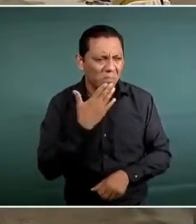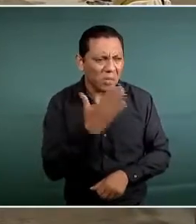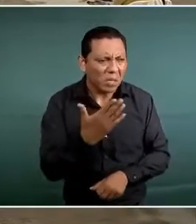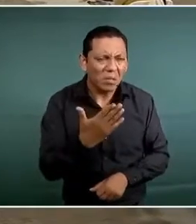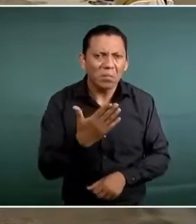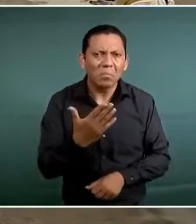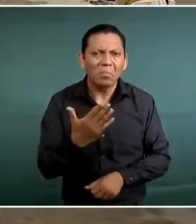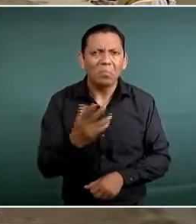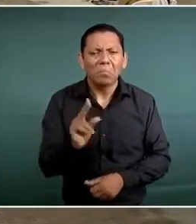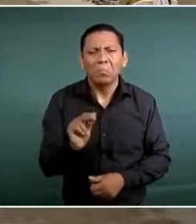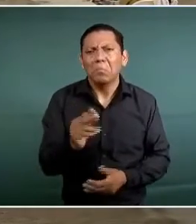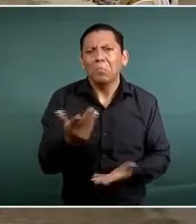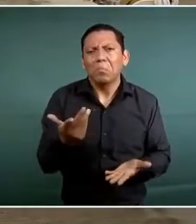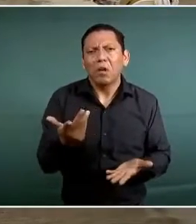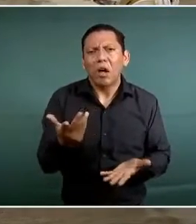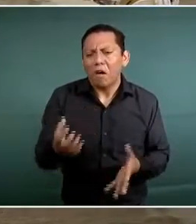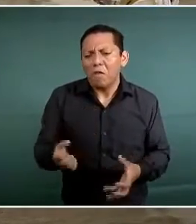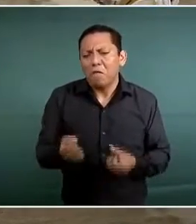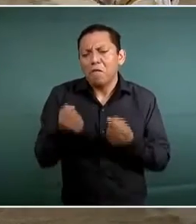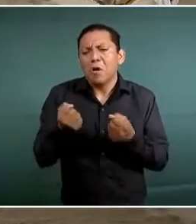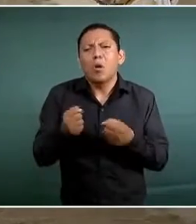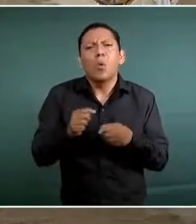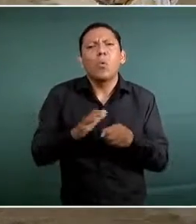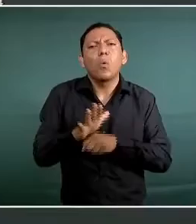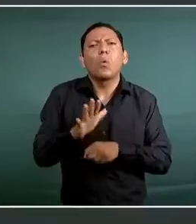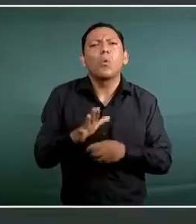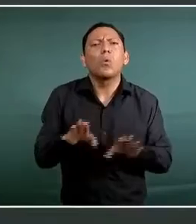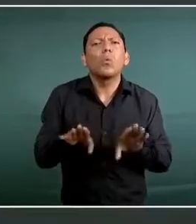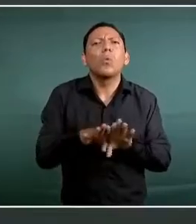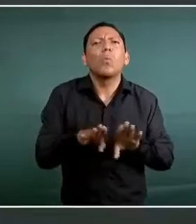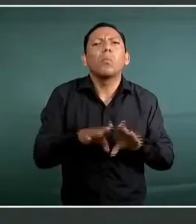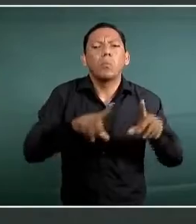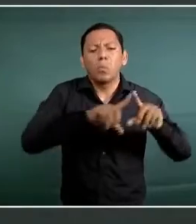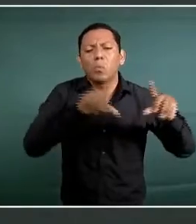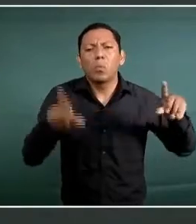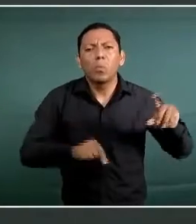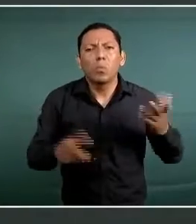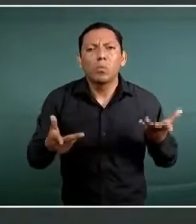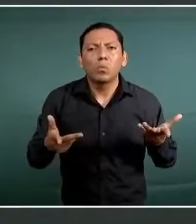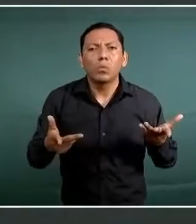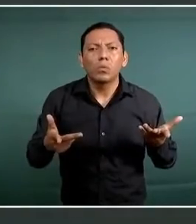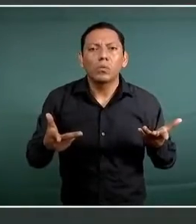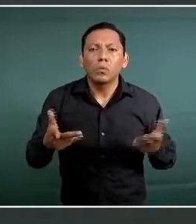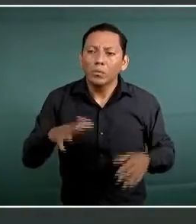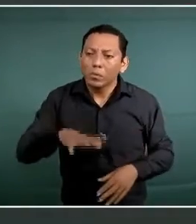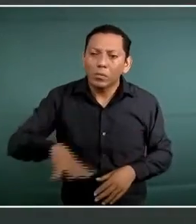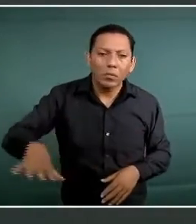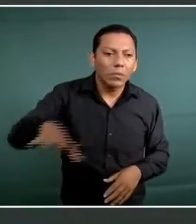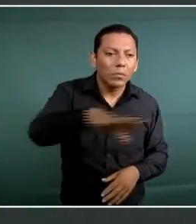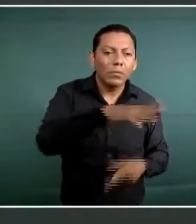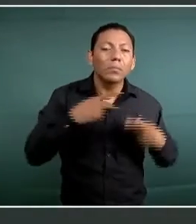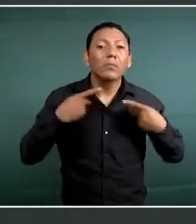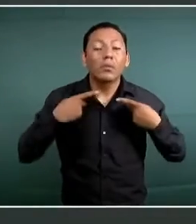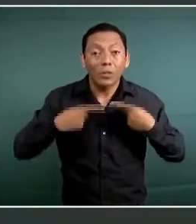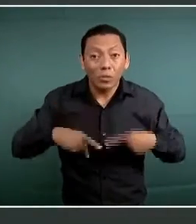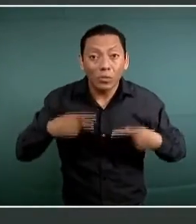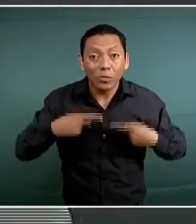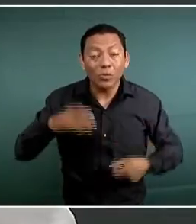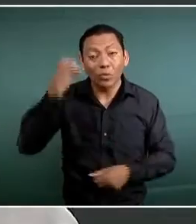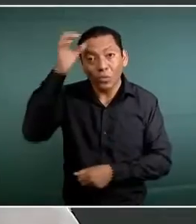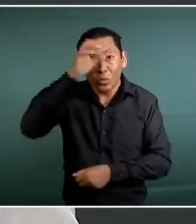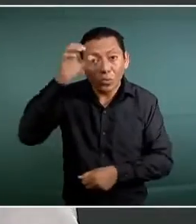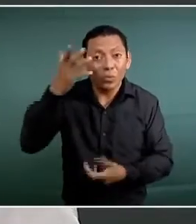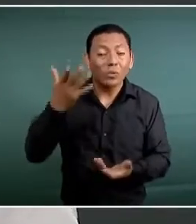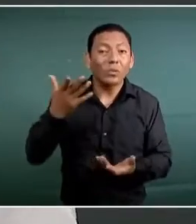que la fortaleza de México se tiene en la gran reserva cultural que hay en nuestros